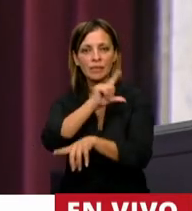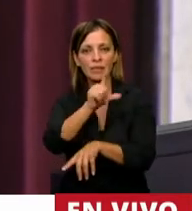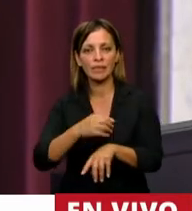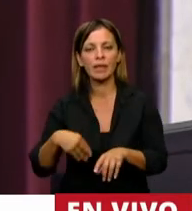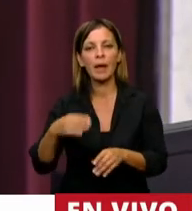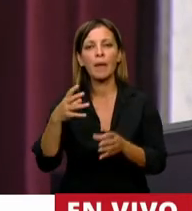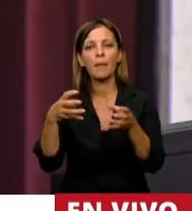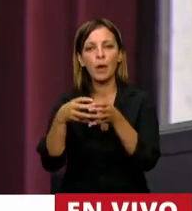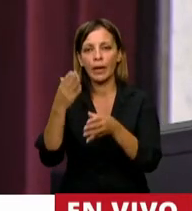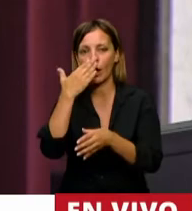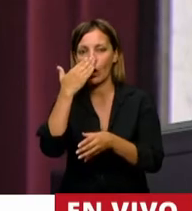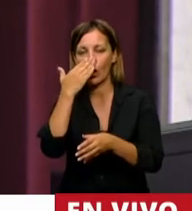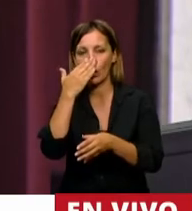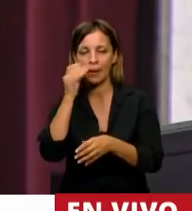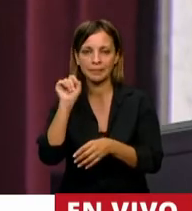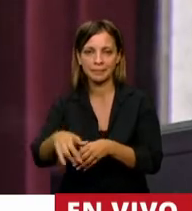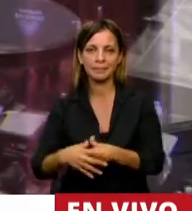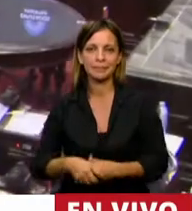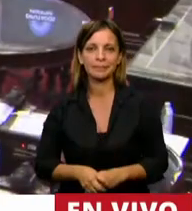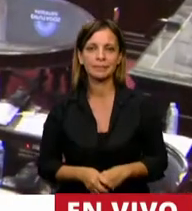Córdoba Federal, Provincia de Córdoba.